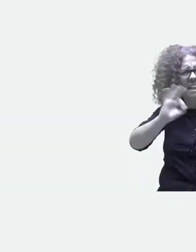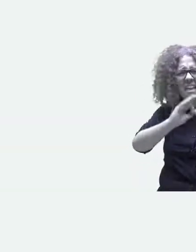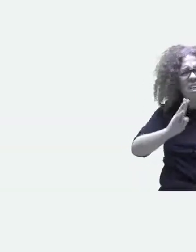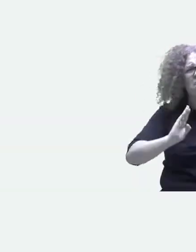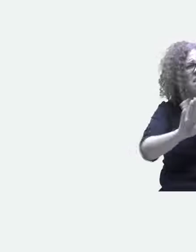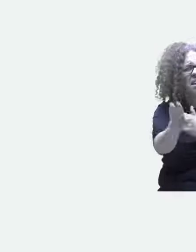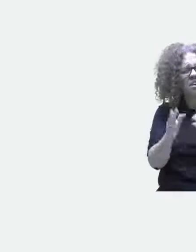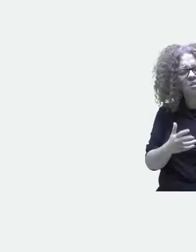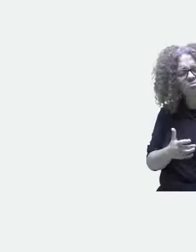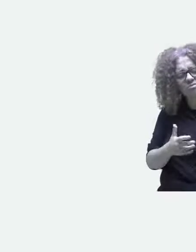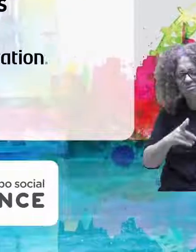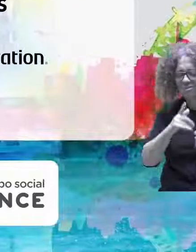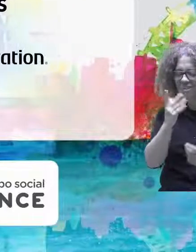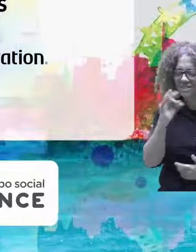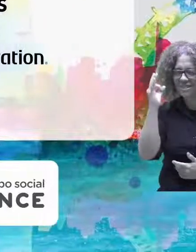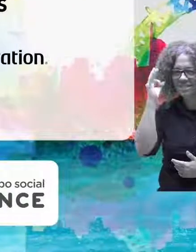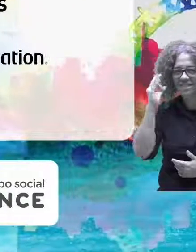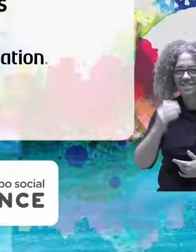nada,